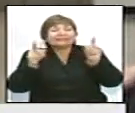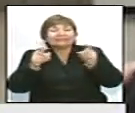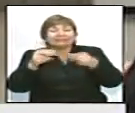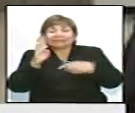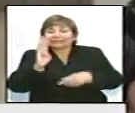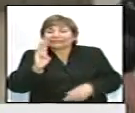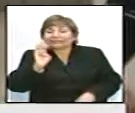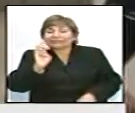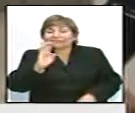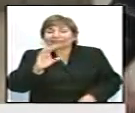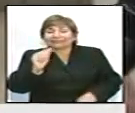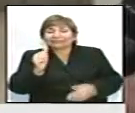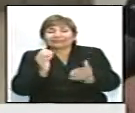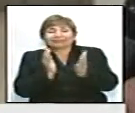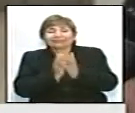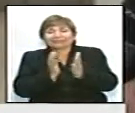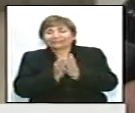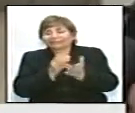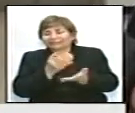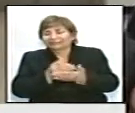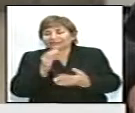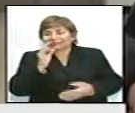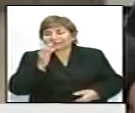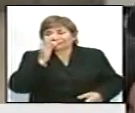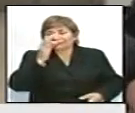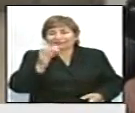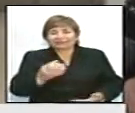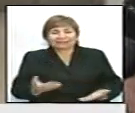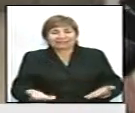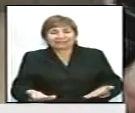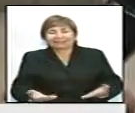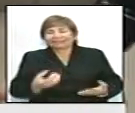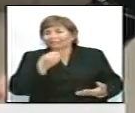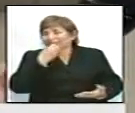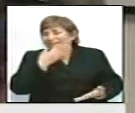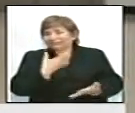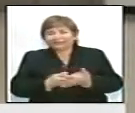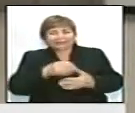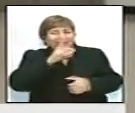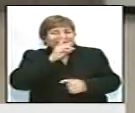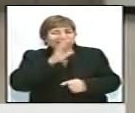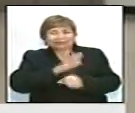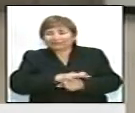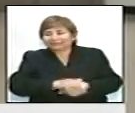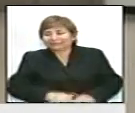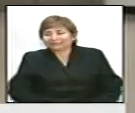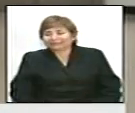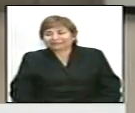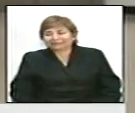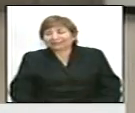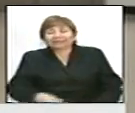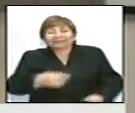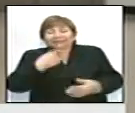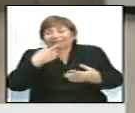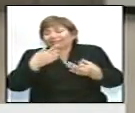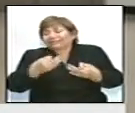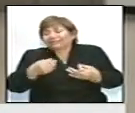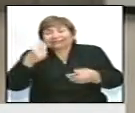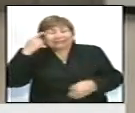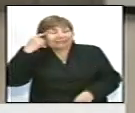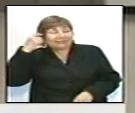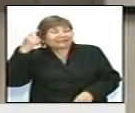Beca, estudios y posiblemente un futuro, esperemos, muy, muy prometedor. Realmente, esto es un